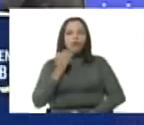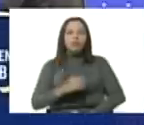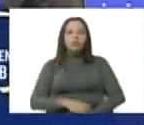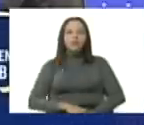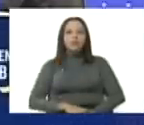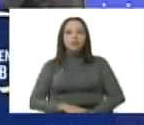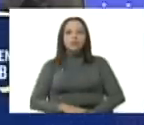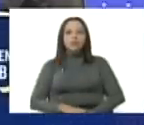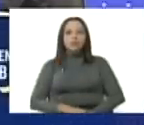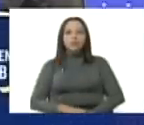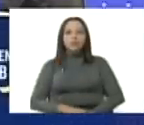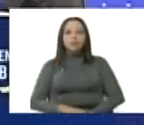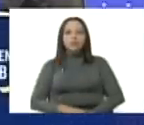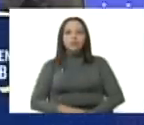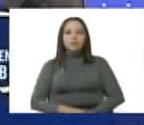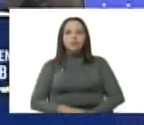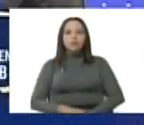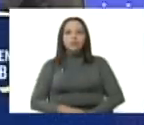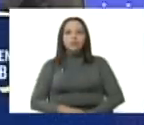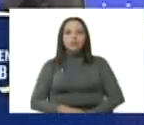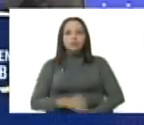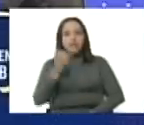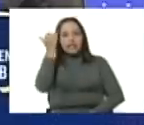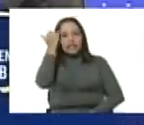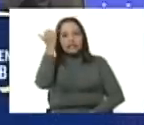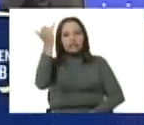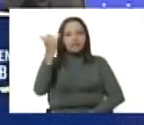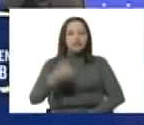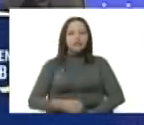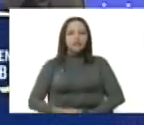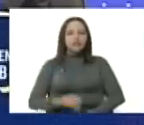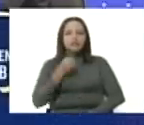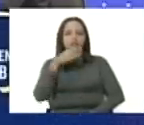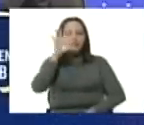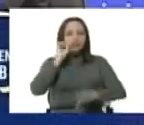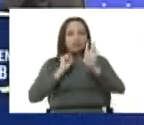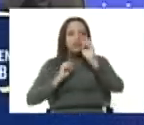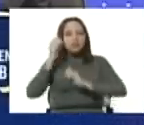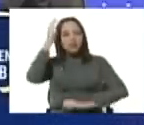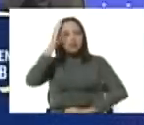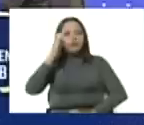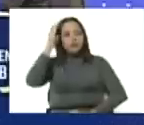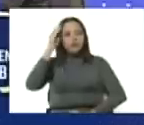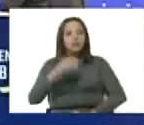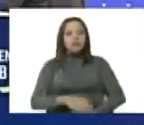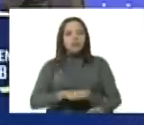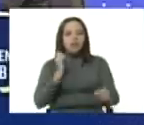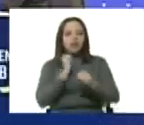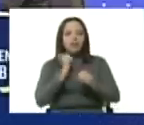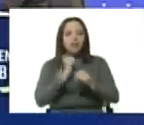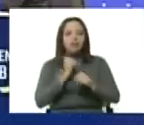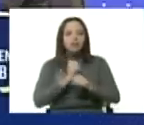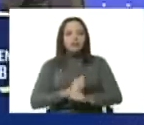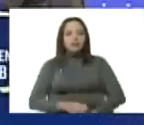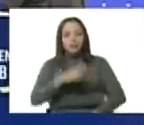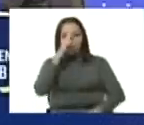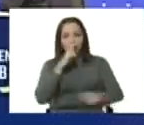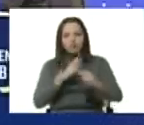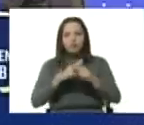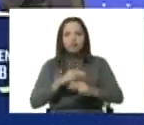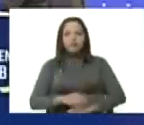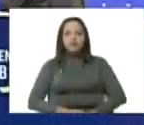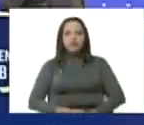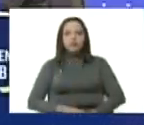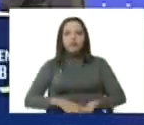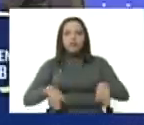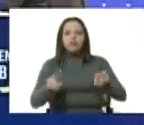inteligente, bien formada, capacitada, trabajadora, honesta. Y así